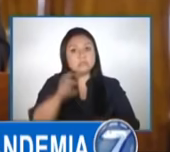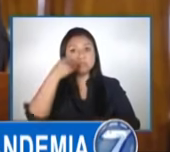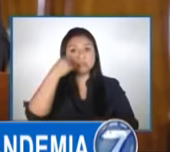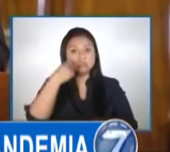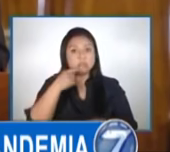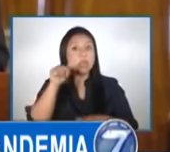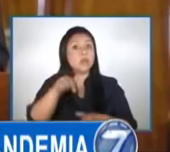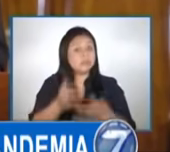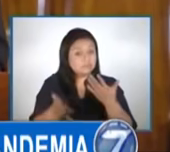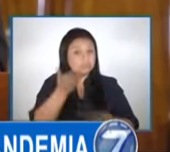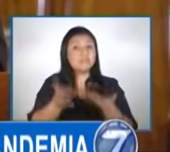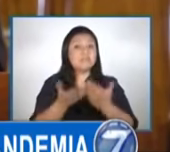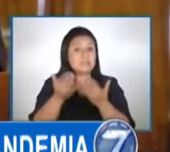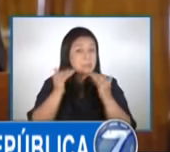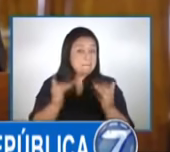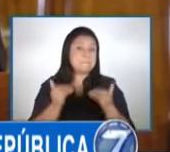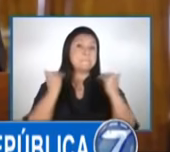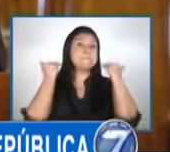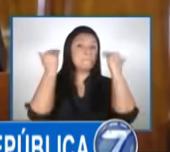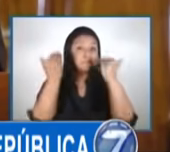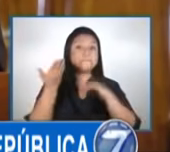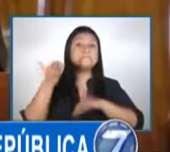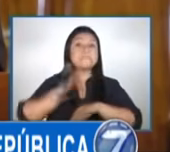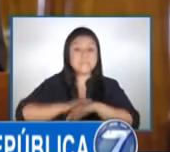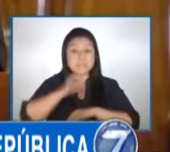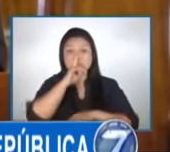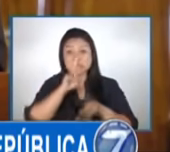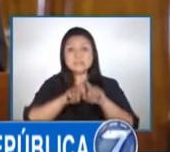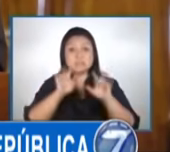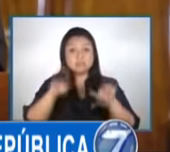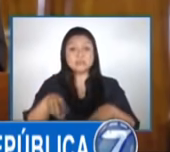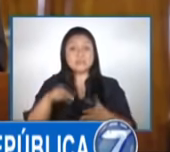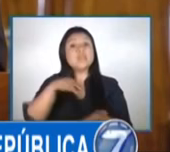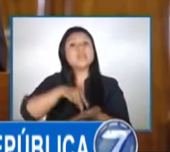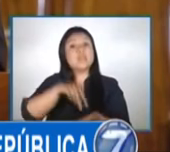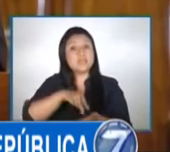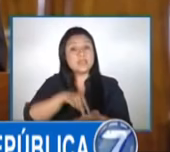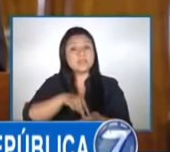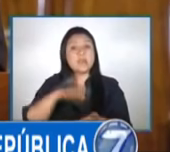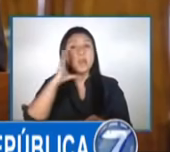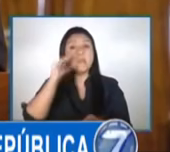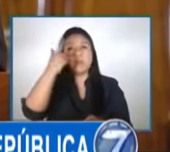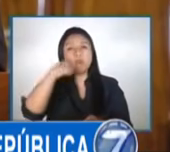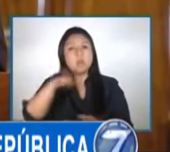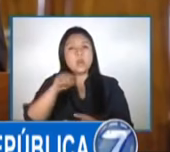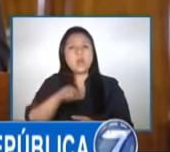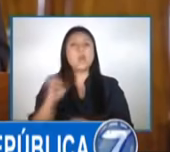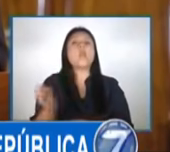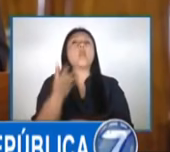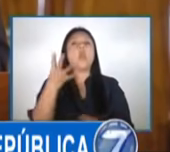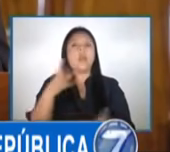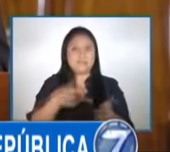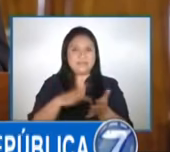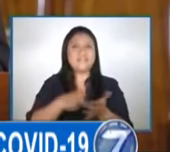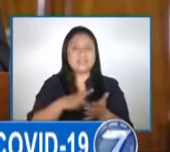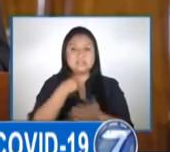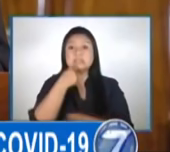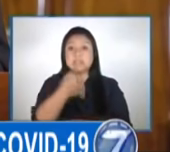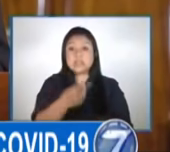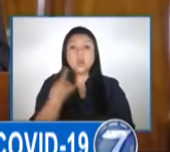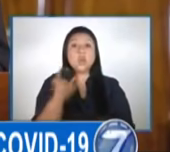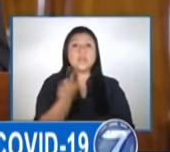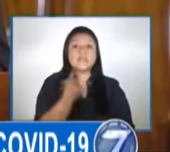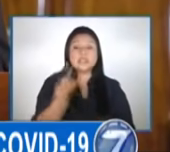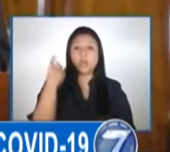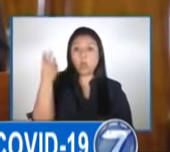para una alta posibilidad del alza de casos que podría darse en el mes de noviembre como consecuencia de una cuarta ola que, según la Universidad de